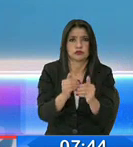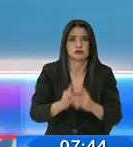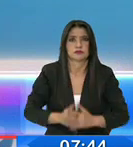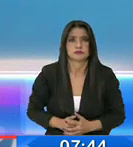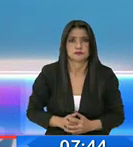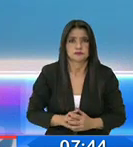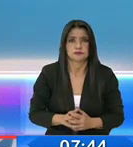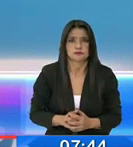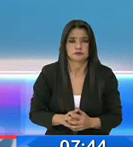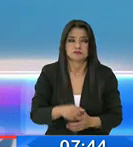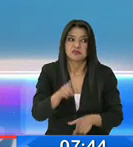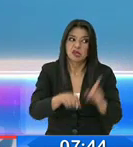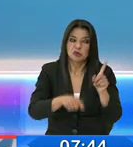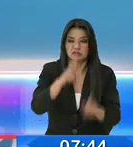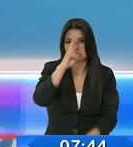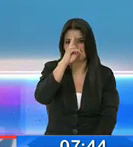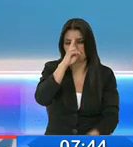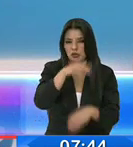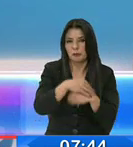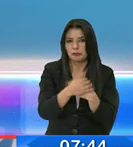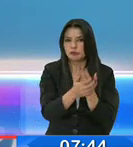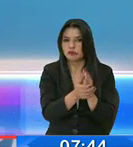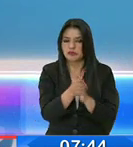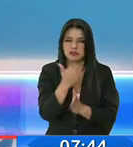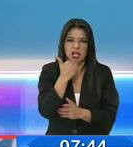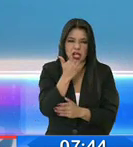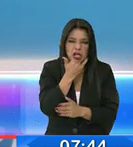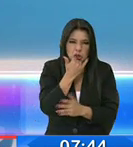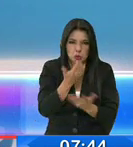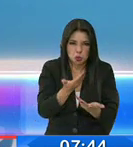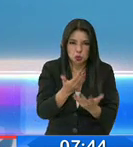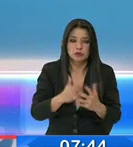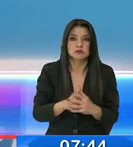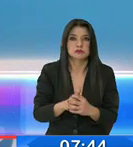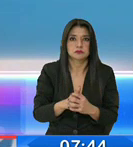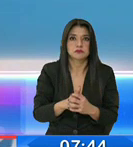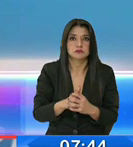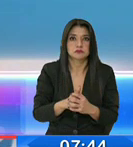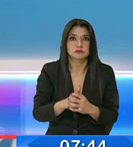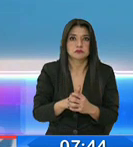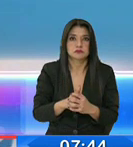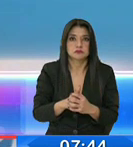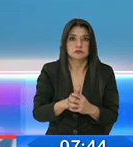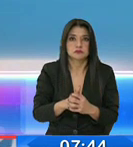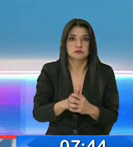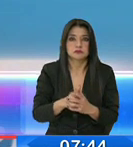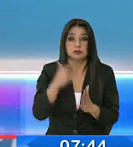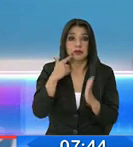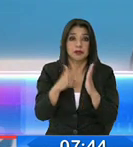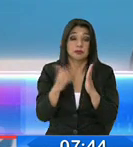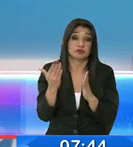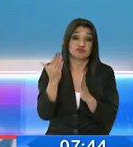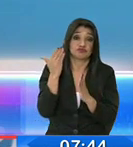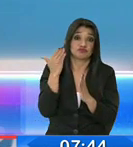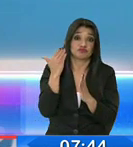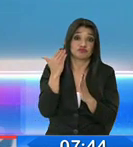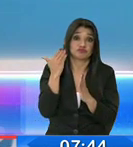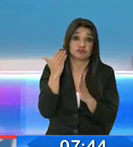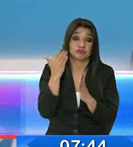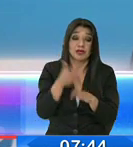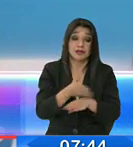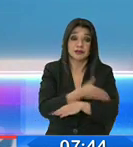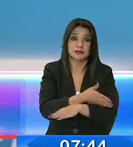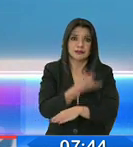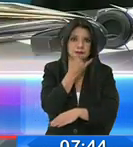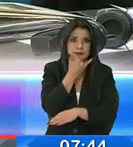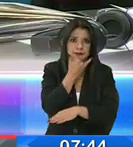mano de ardides hasta cierto punto incluso groseros e impúdicos como los que ocurrieron en la fase previa